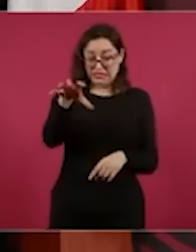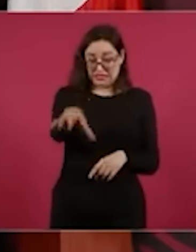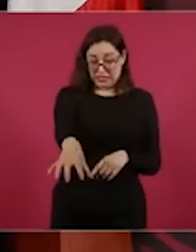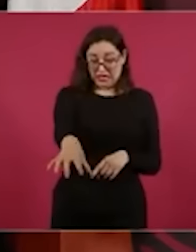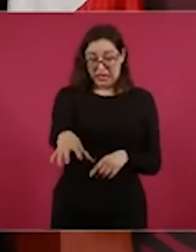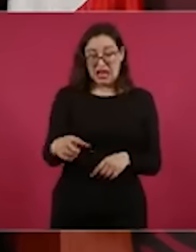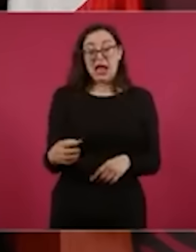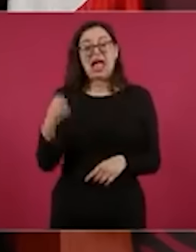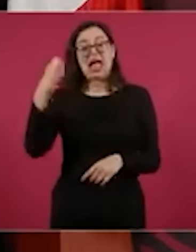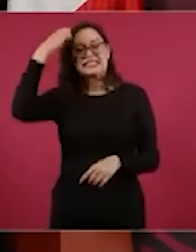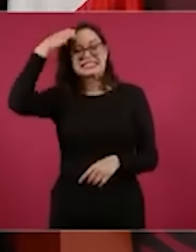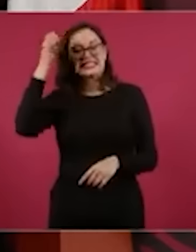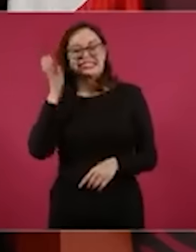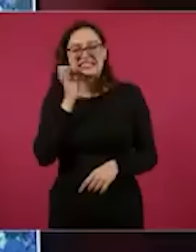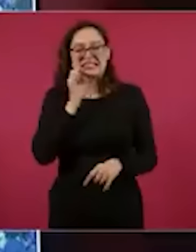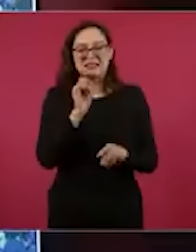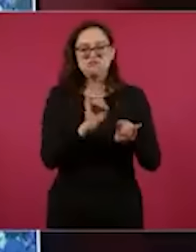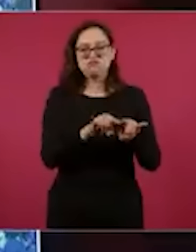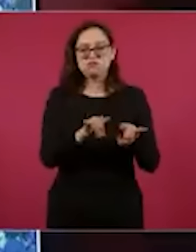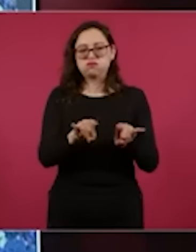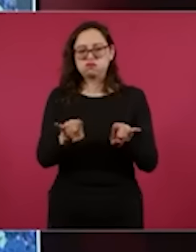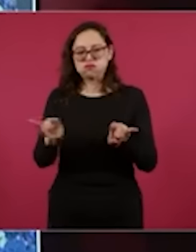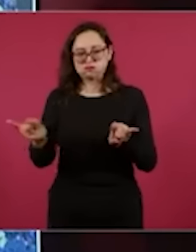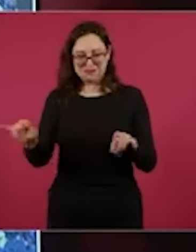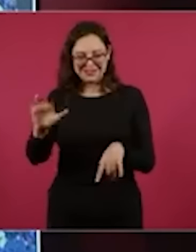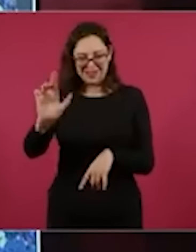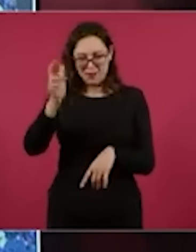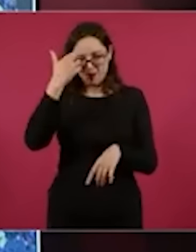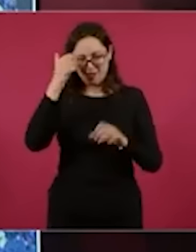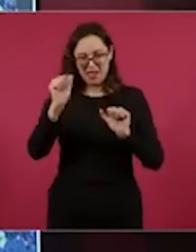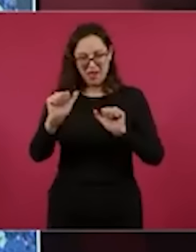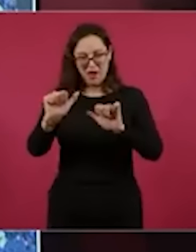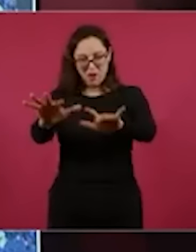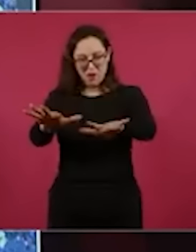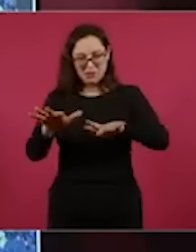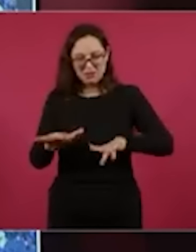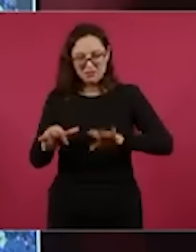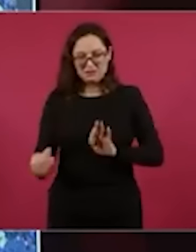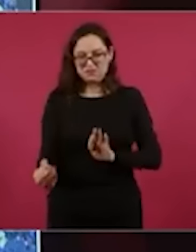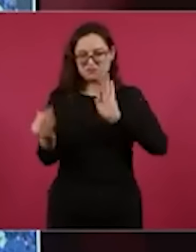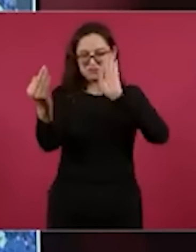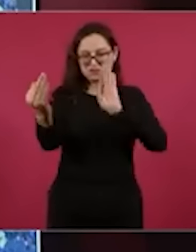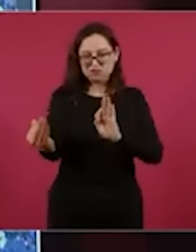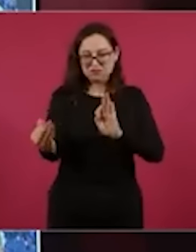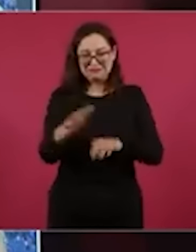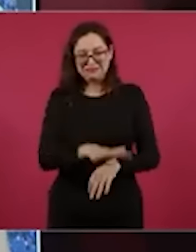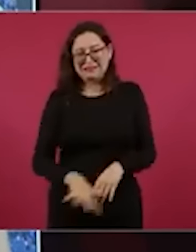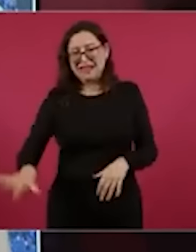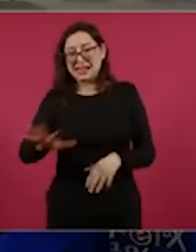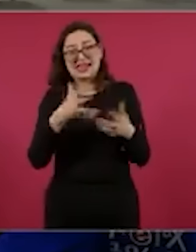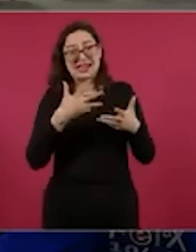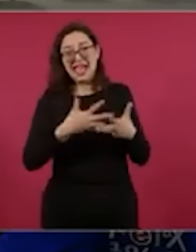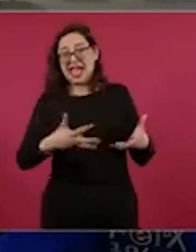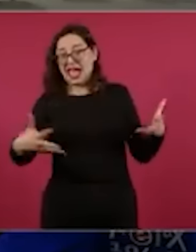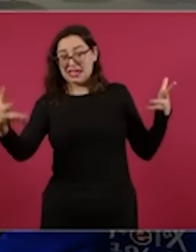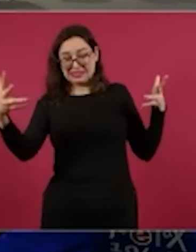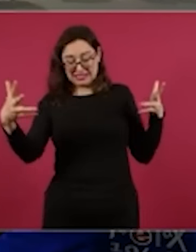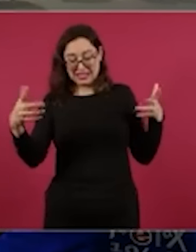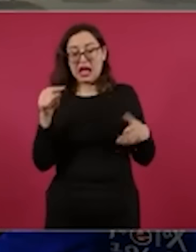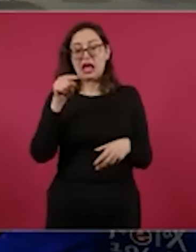recordarán un estacionamiento que estaba enfrente del Auditorio Nacional, que salía a Reforma, un terreno extraordinario que le